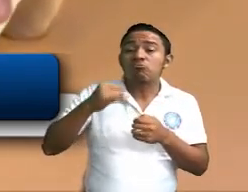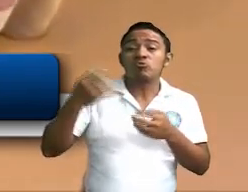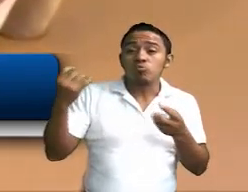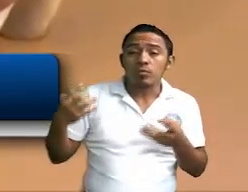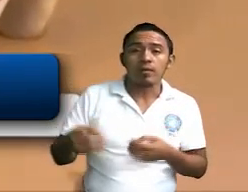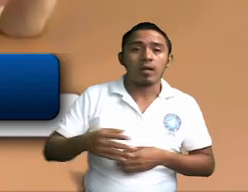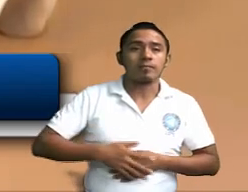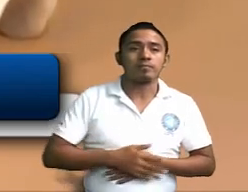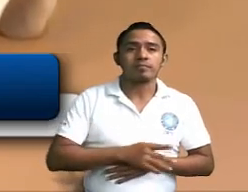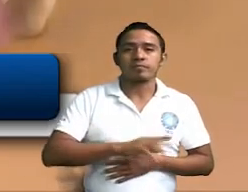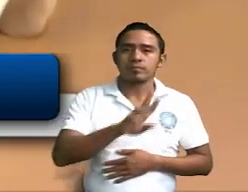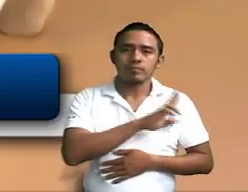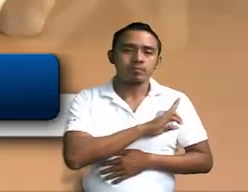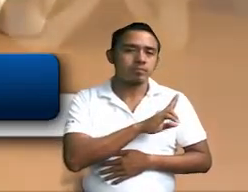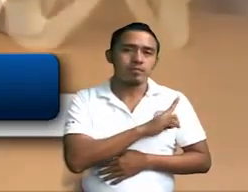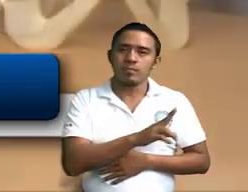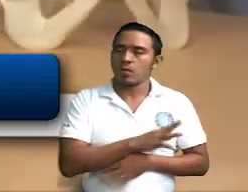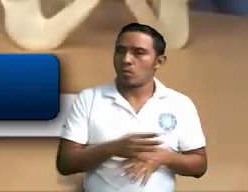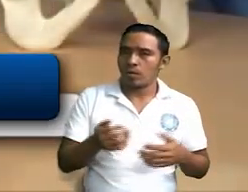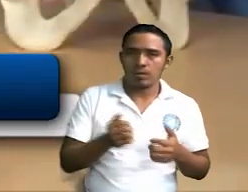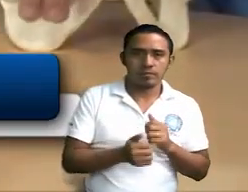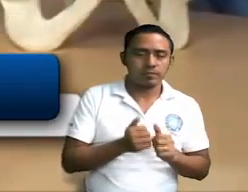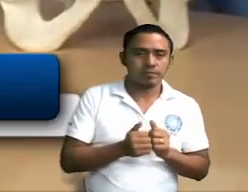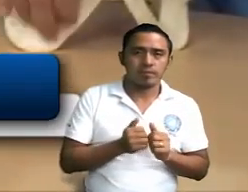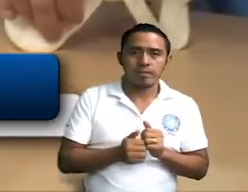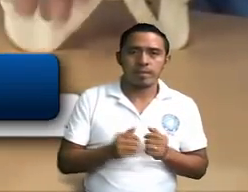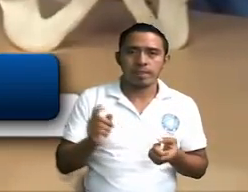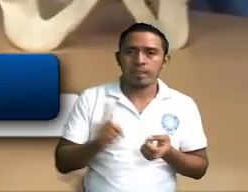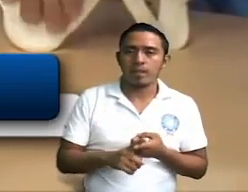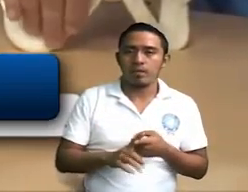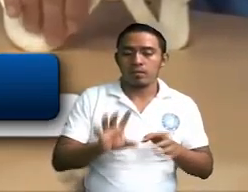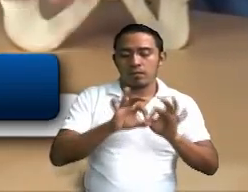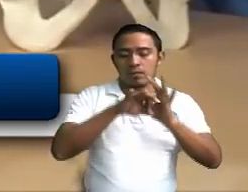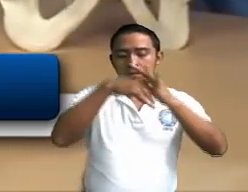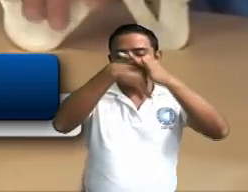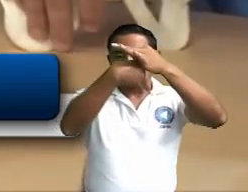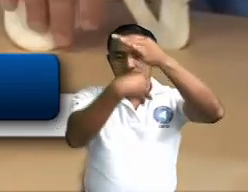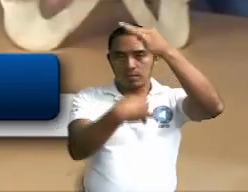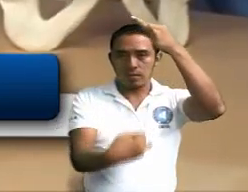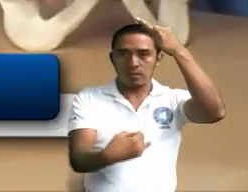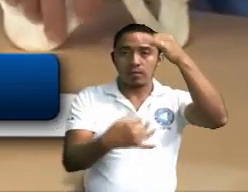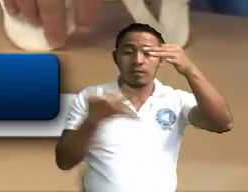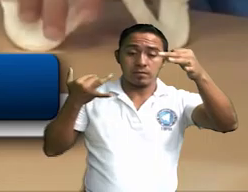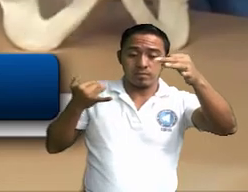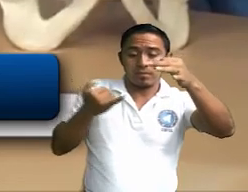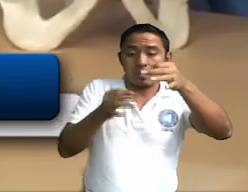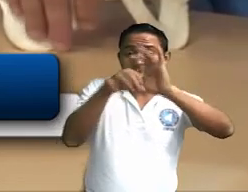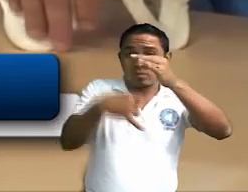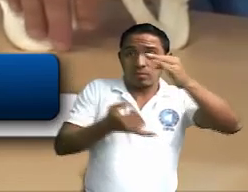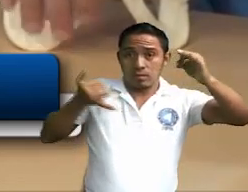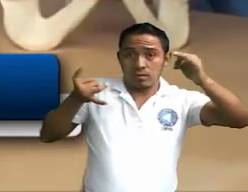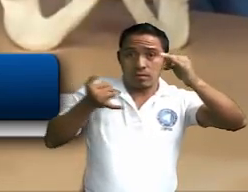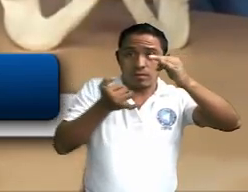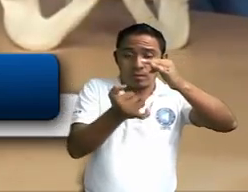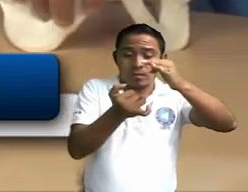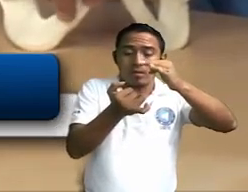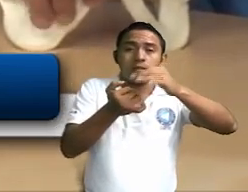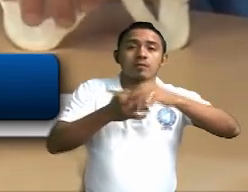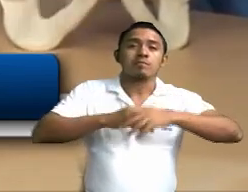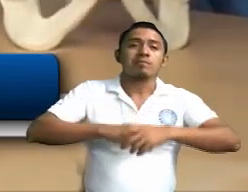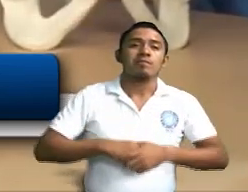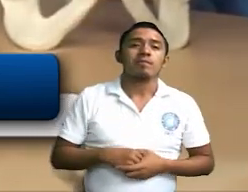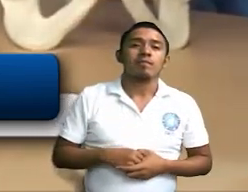literatura no está asociado lesiones, lesiones ni de la columna, porque la inyección se pone a través de la vértebra.